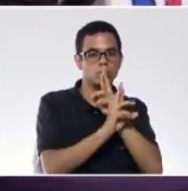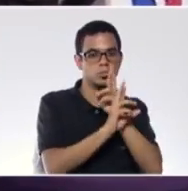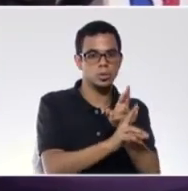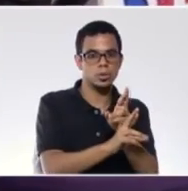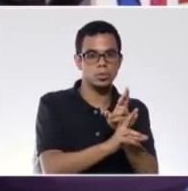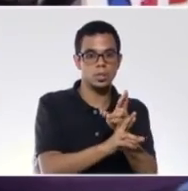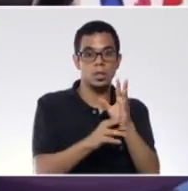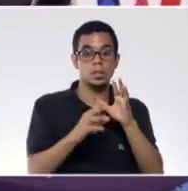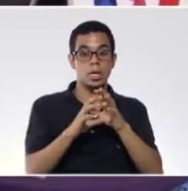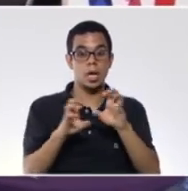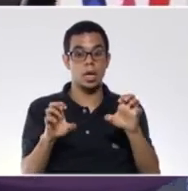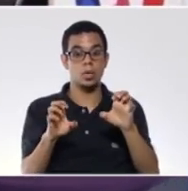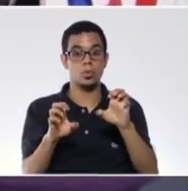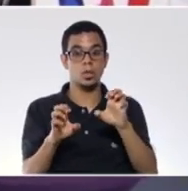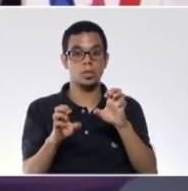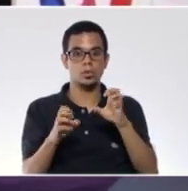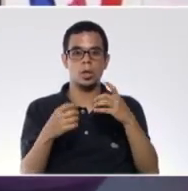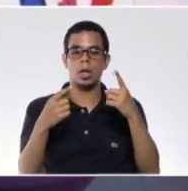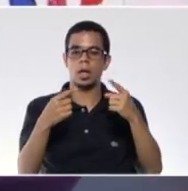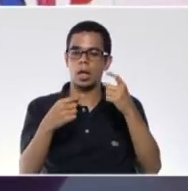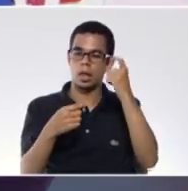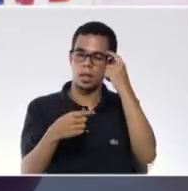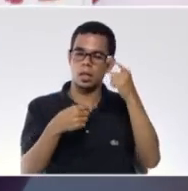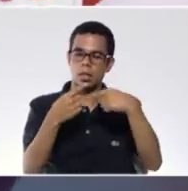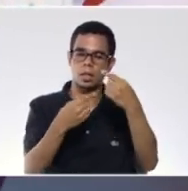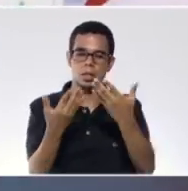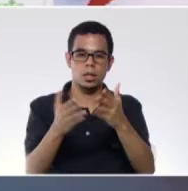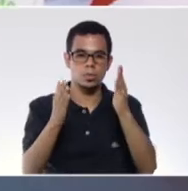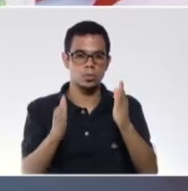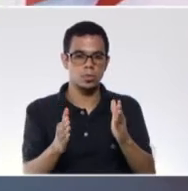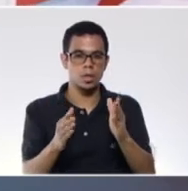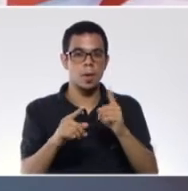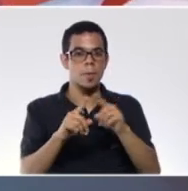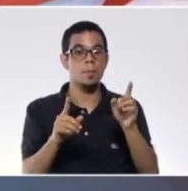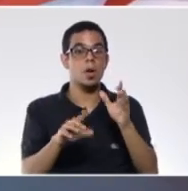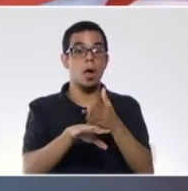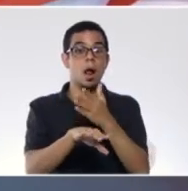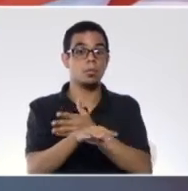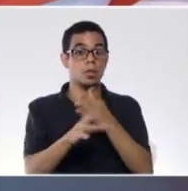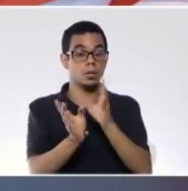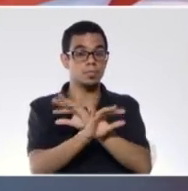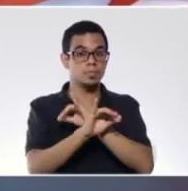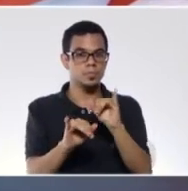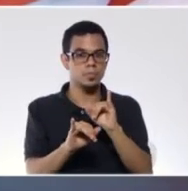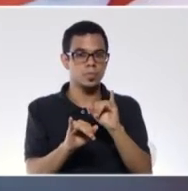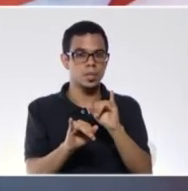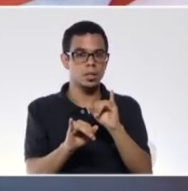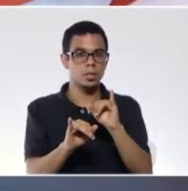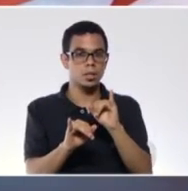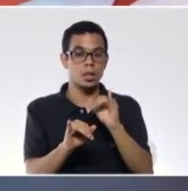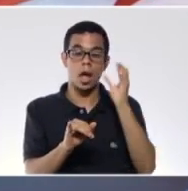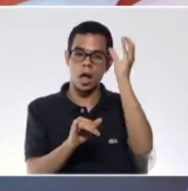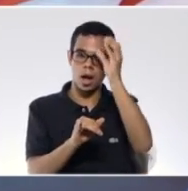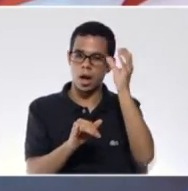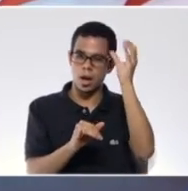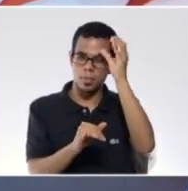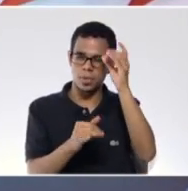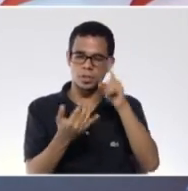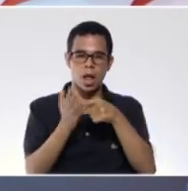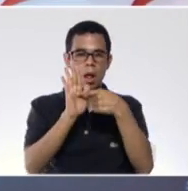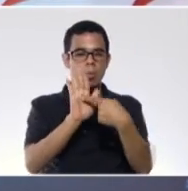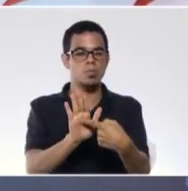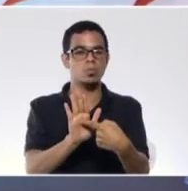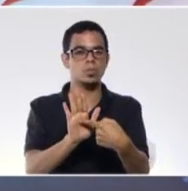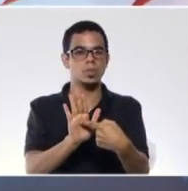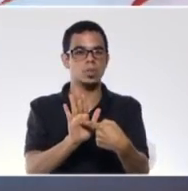del estudiante que se prepara para la vida. Y no queremos despedirnos en este momento sin antes resaltar las potencialidades de unos